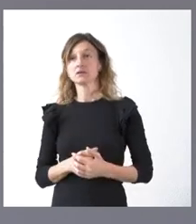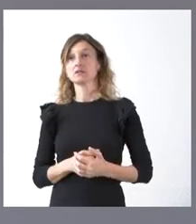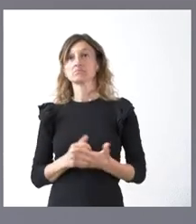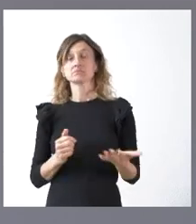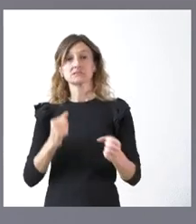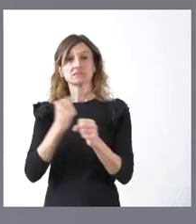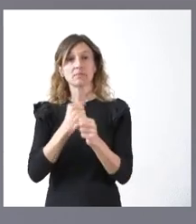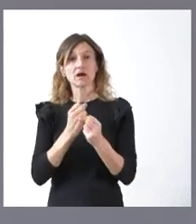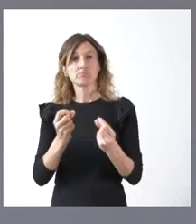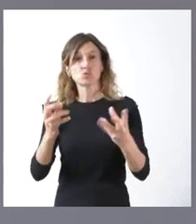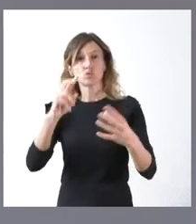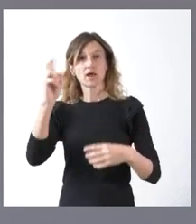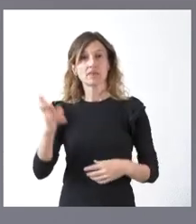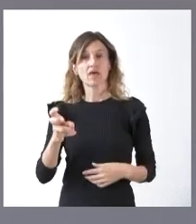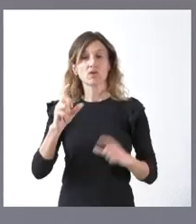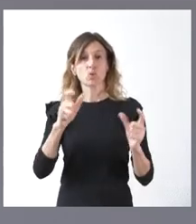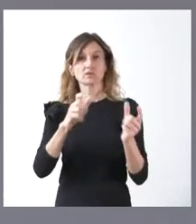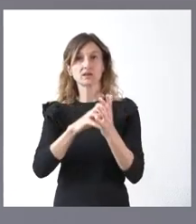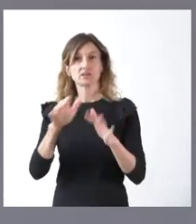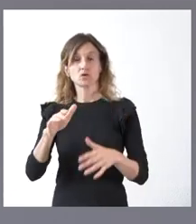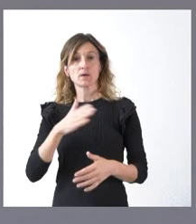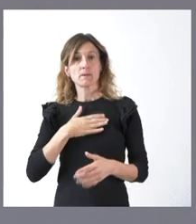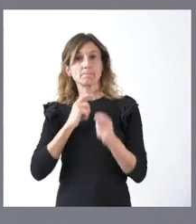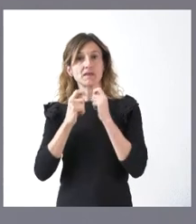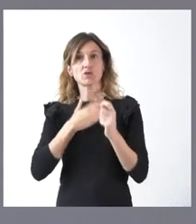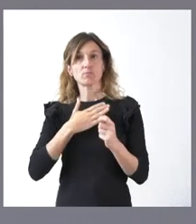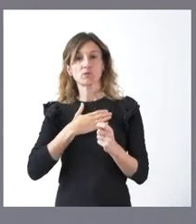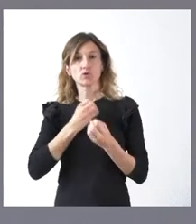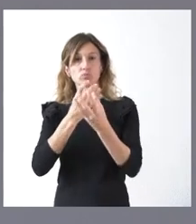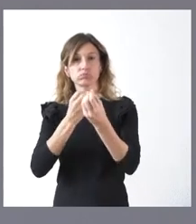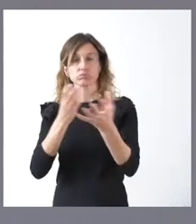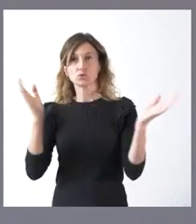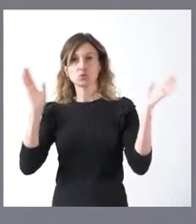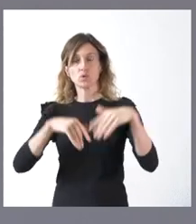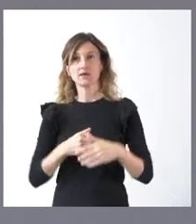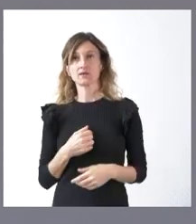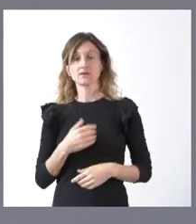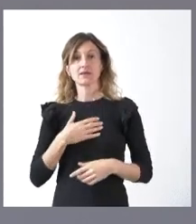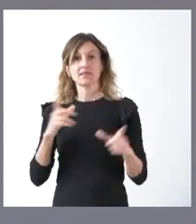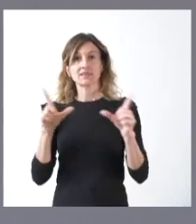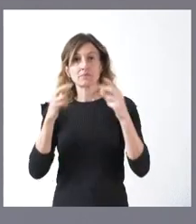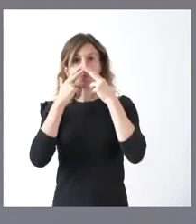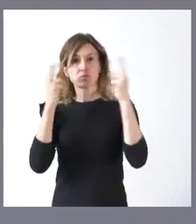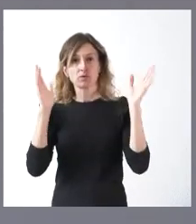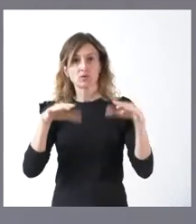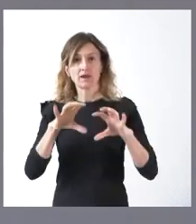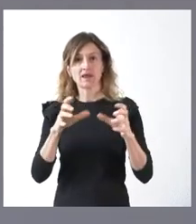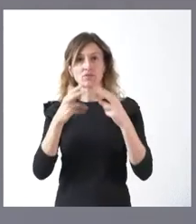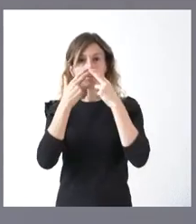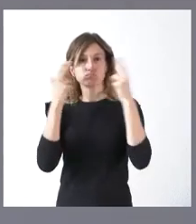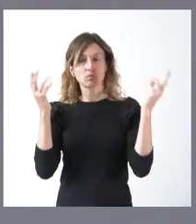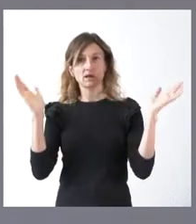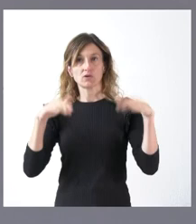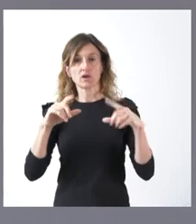es que la junta de Castilla no tiene ningún medio propio de comunicación Aquí no hay televisión pública Aquí no hay Radio pública En el caso